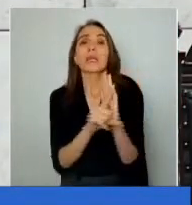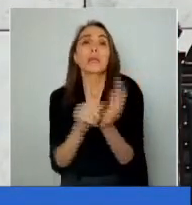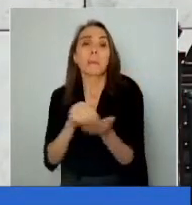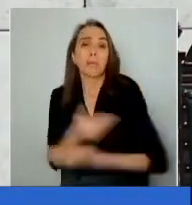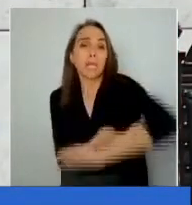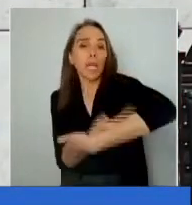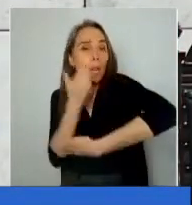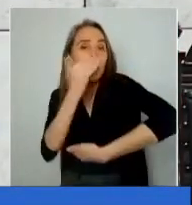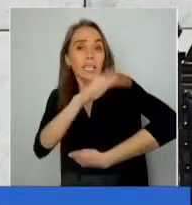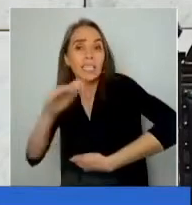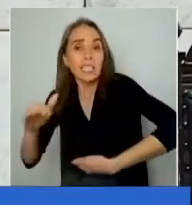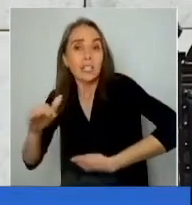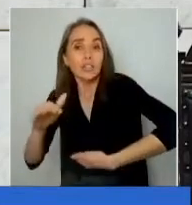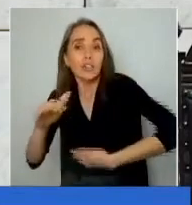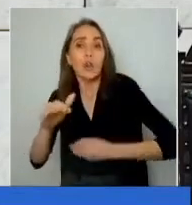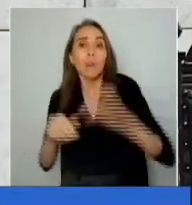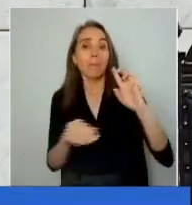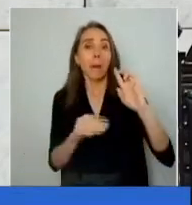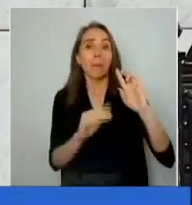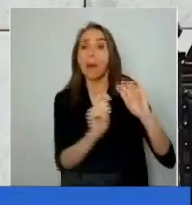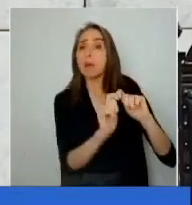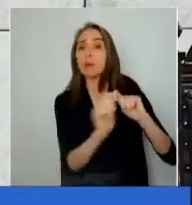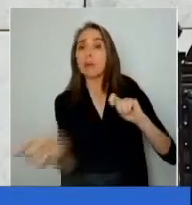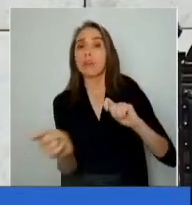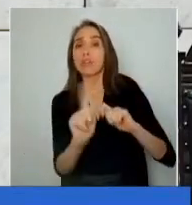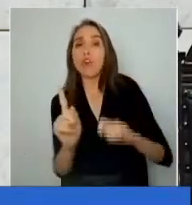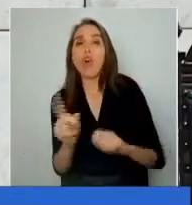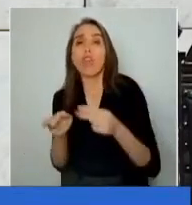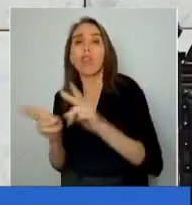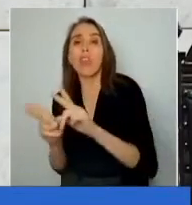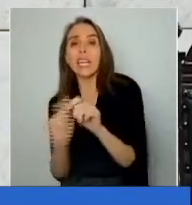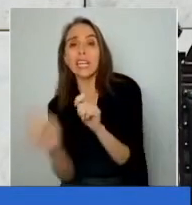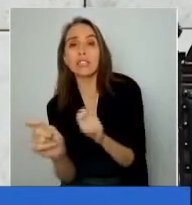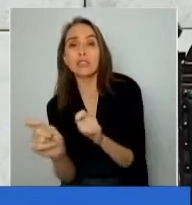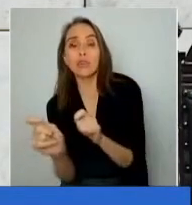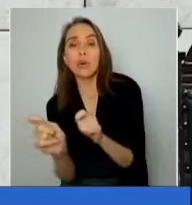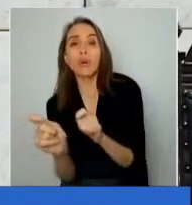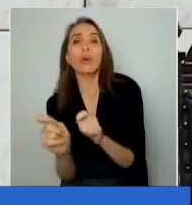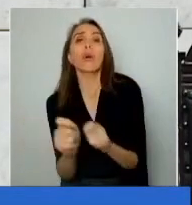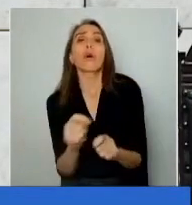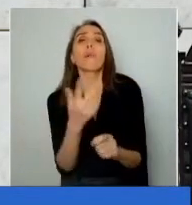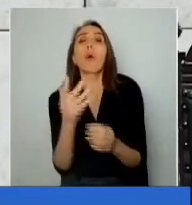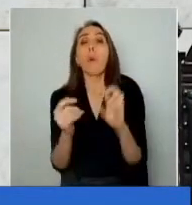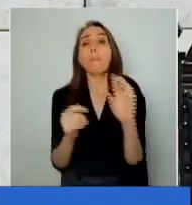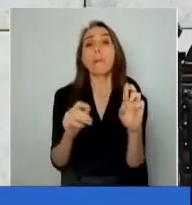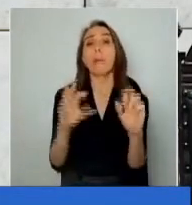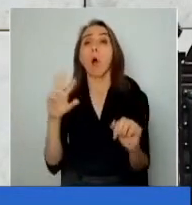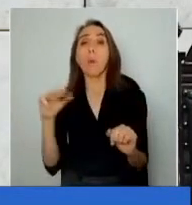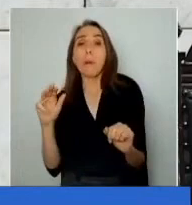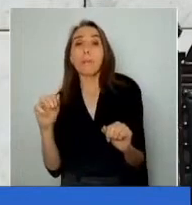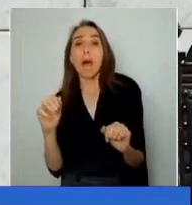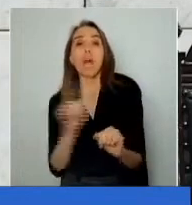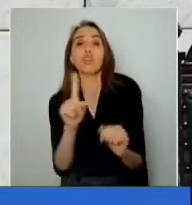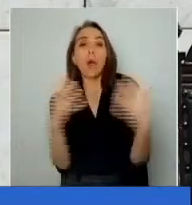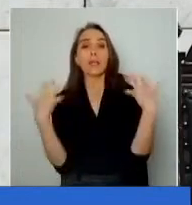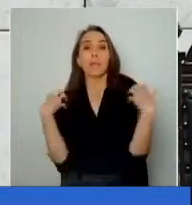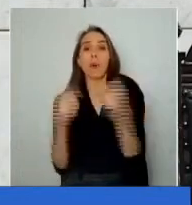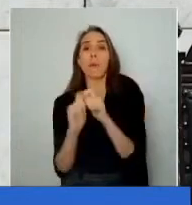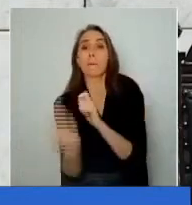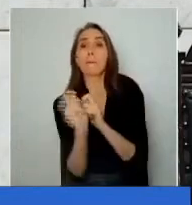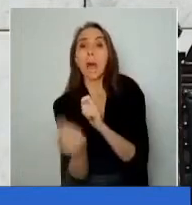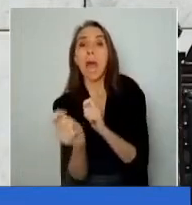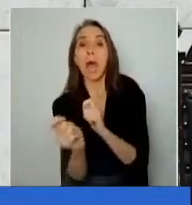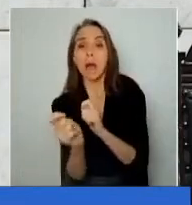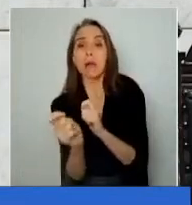que son privados de sus derechos por falta de responsabilidad de uno de sus progenitores como también hará justicia a